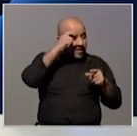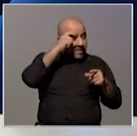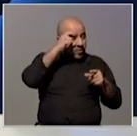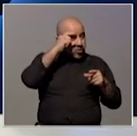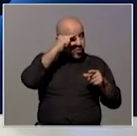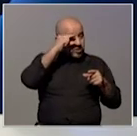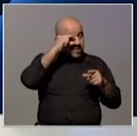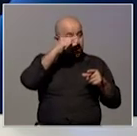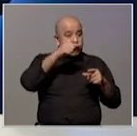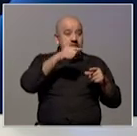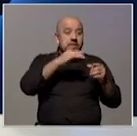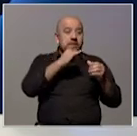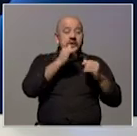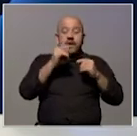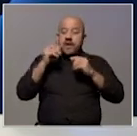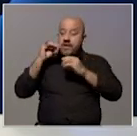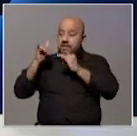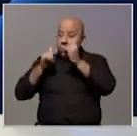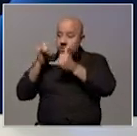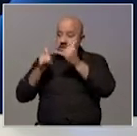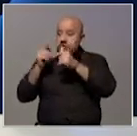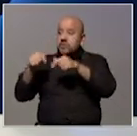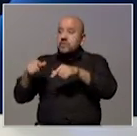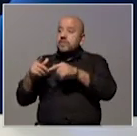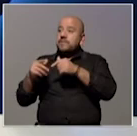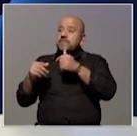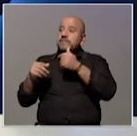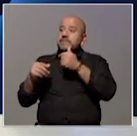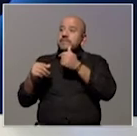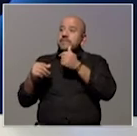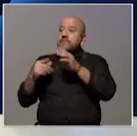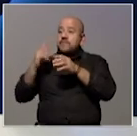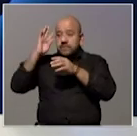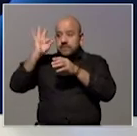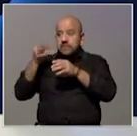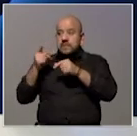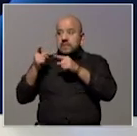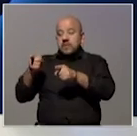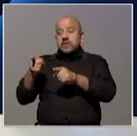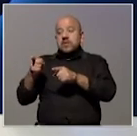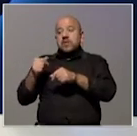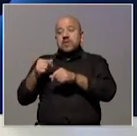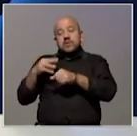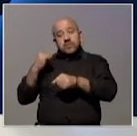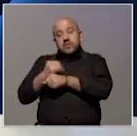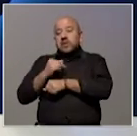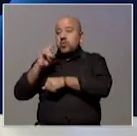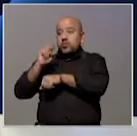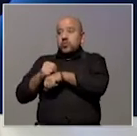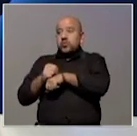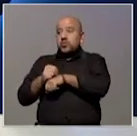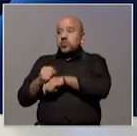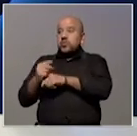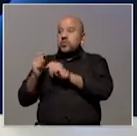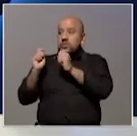la información la solicita es el medio de prensa y creo que hace un mal uso de esa información proporcionado en